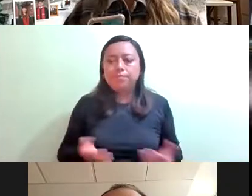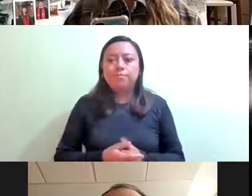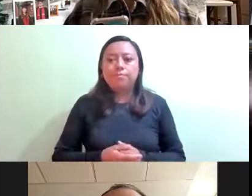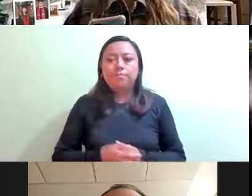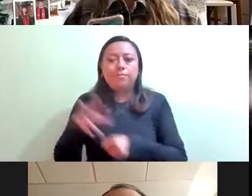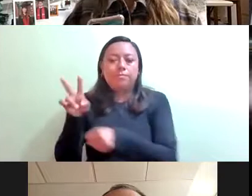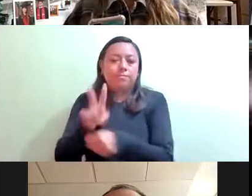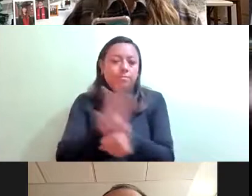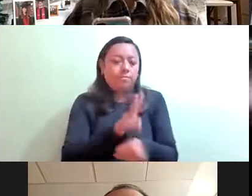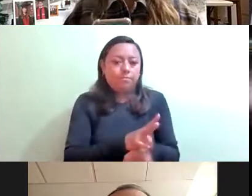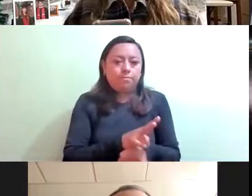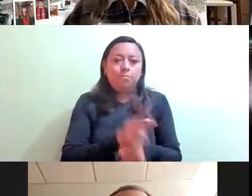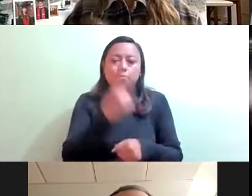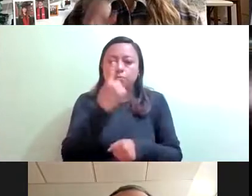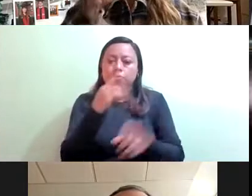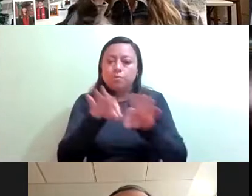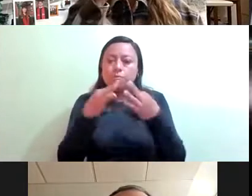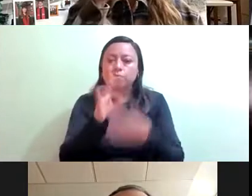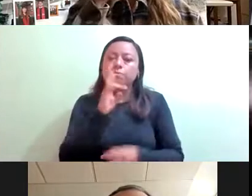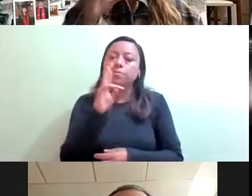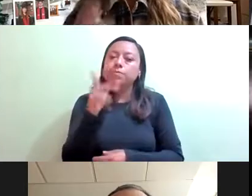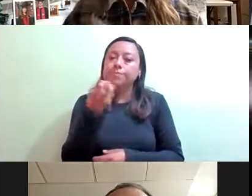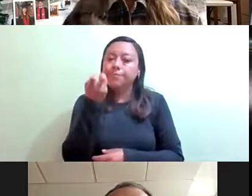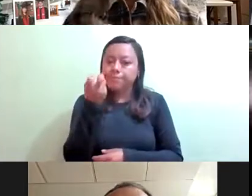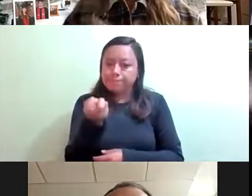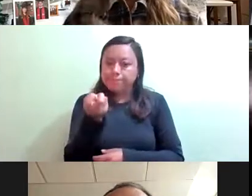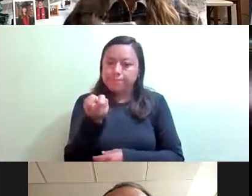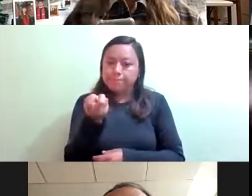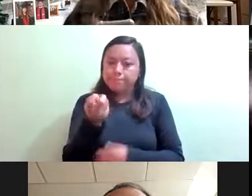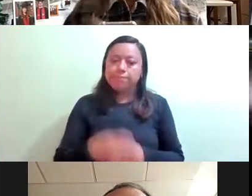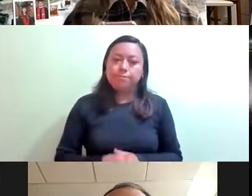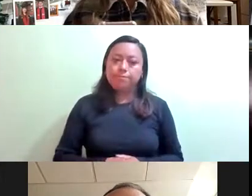vigilar de mejor manera esta mega